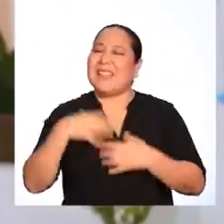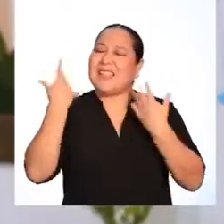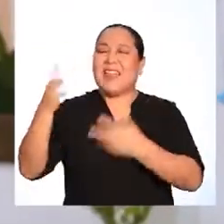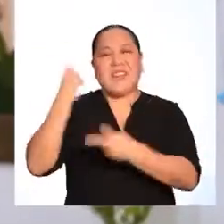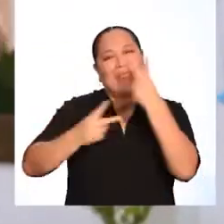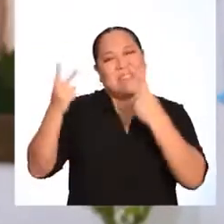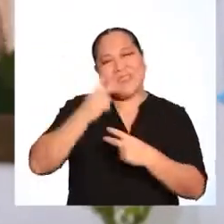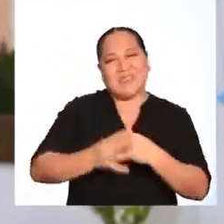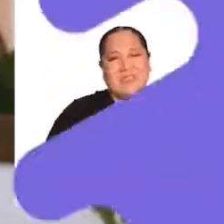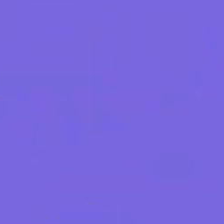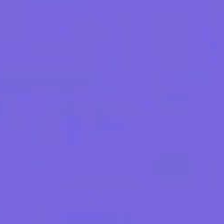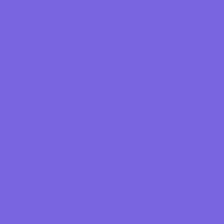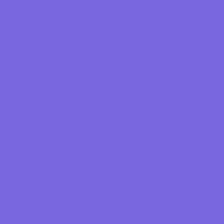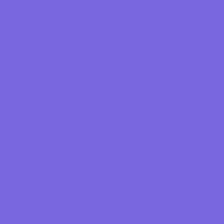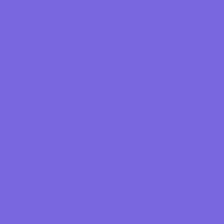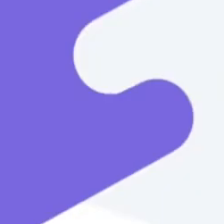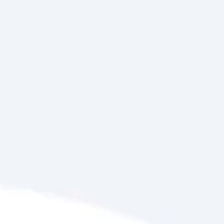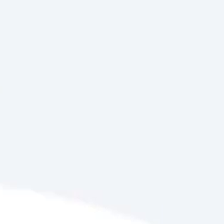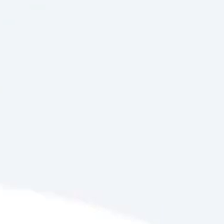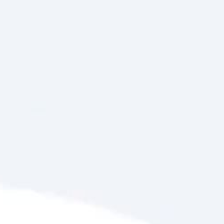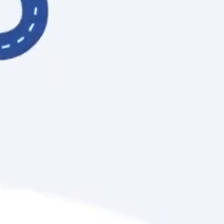ya volvemos